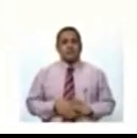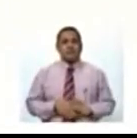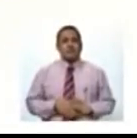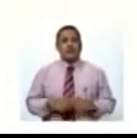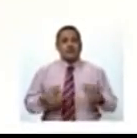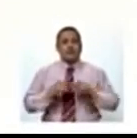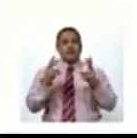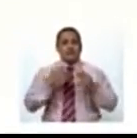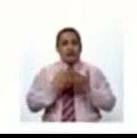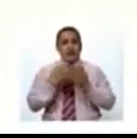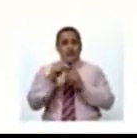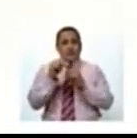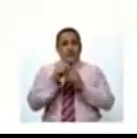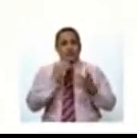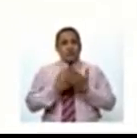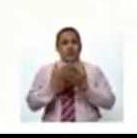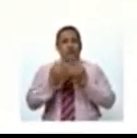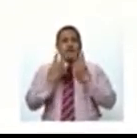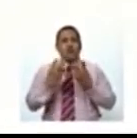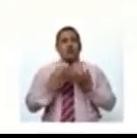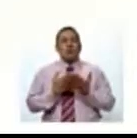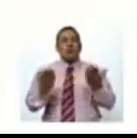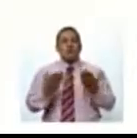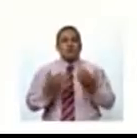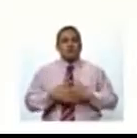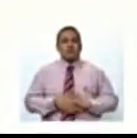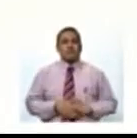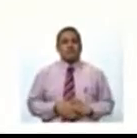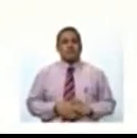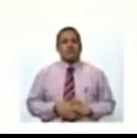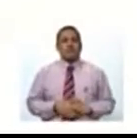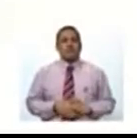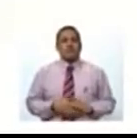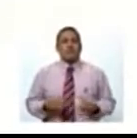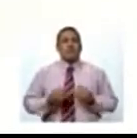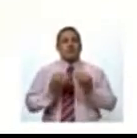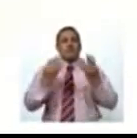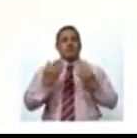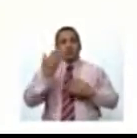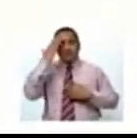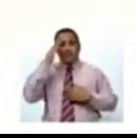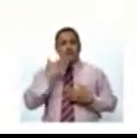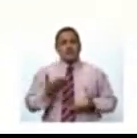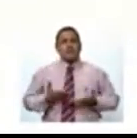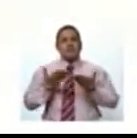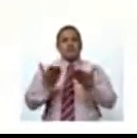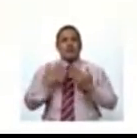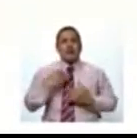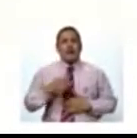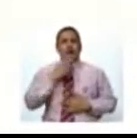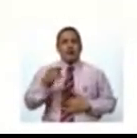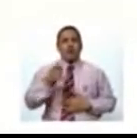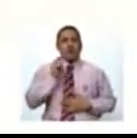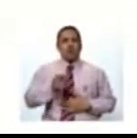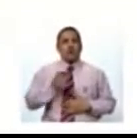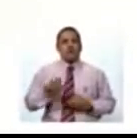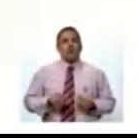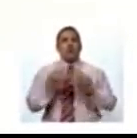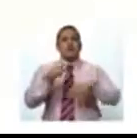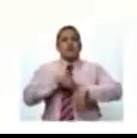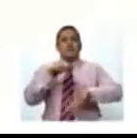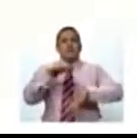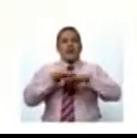el término, si es que se constata el plazo razonable, cuántos días se le debe dar a los magistrados o cuál es el plazo